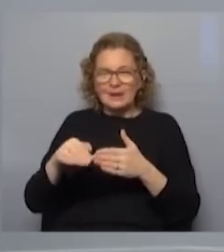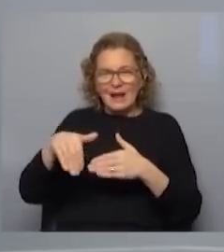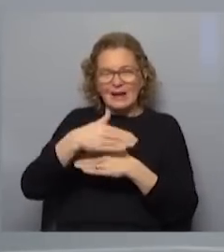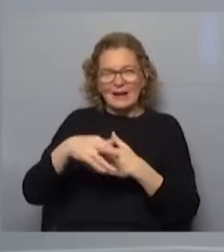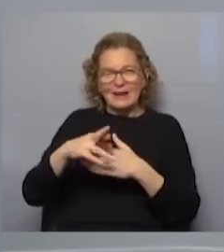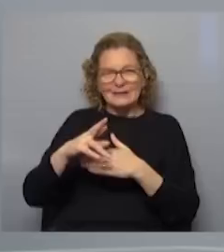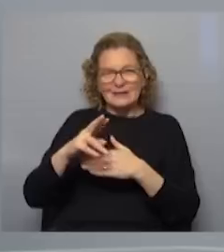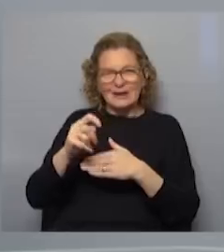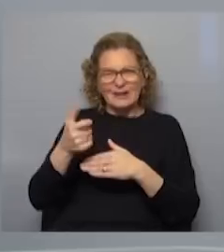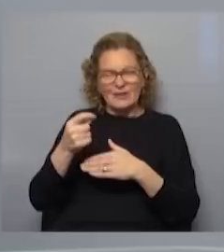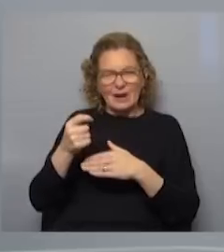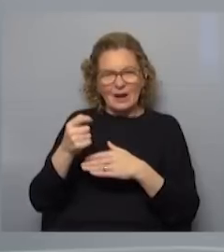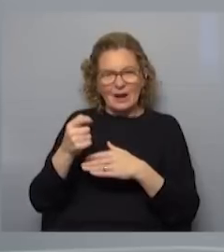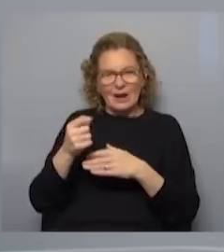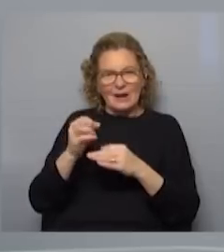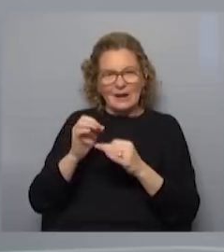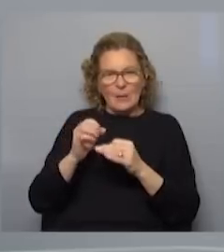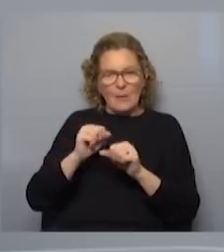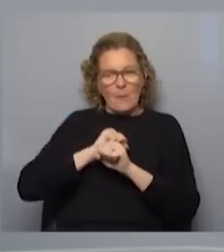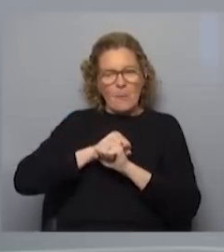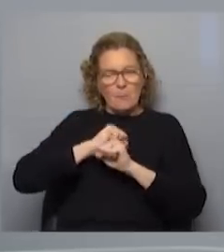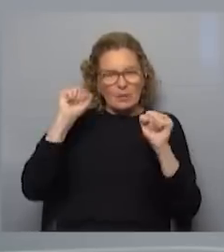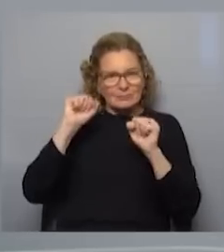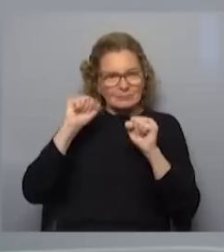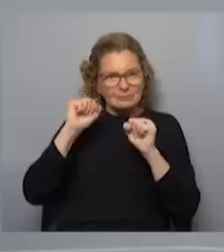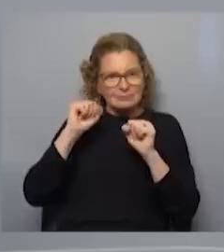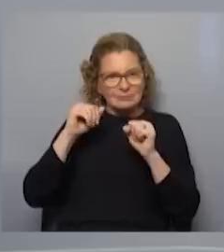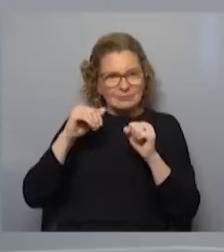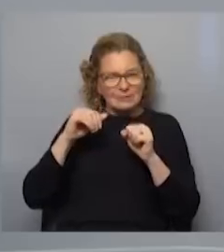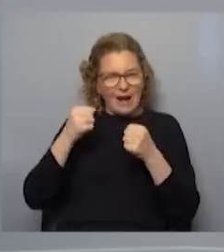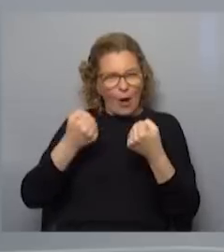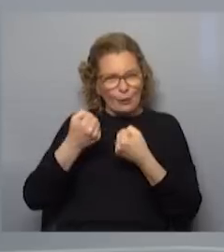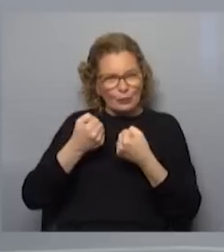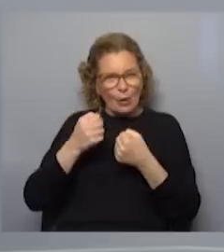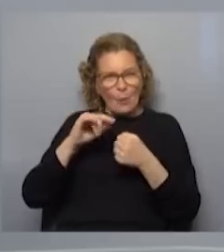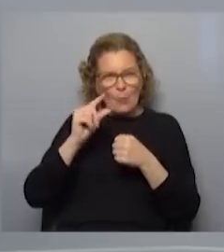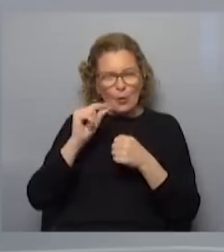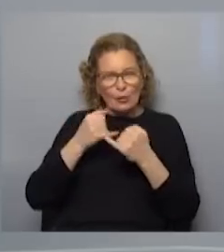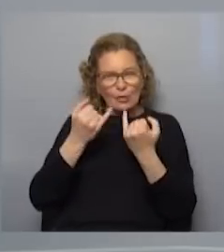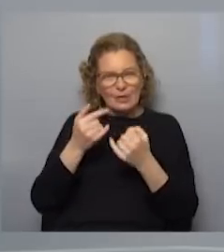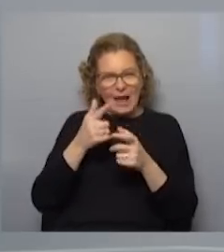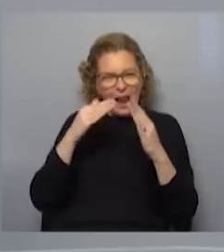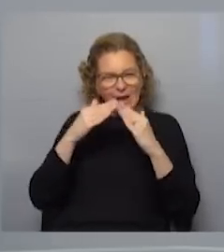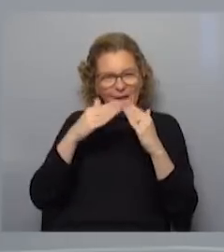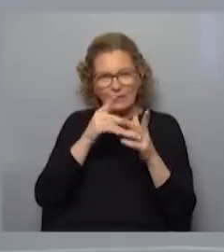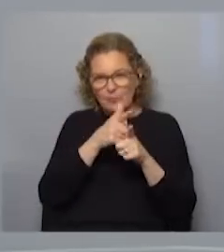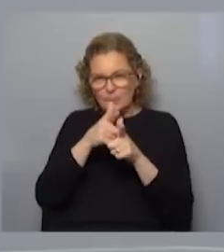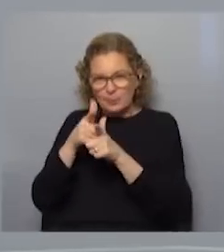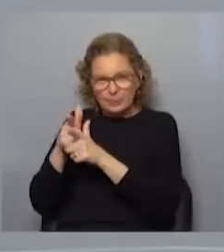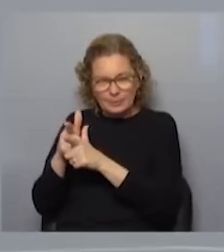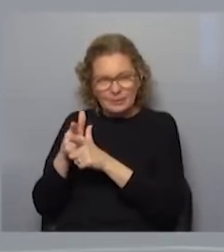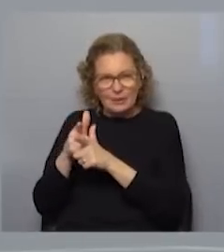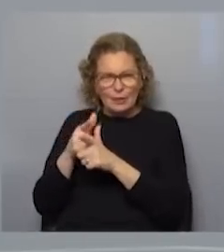del auto llegan hasta la avenida Rivera explosivos de alto poder pocos días después le en su casa O sea que